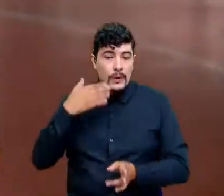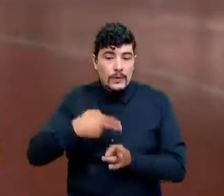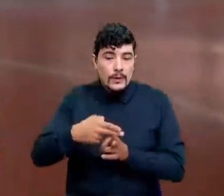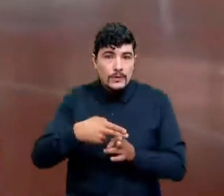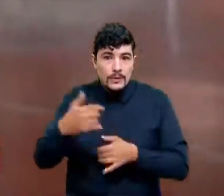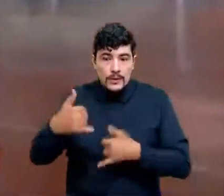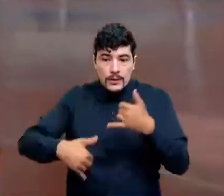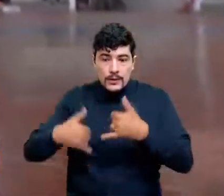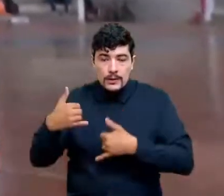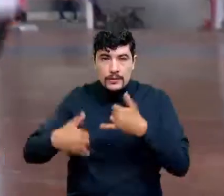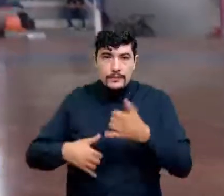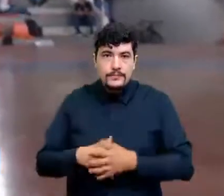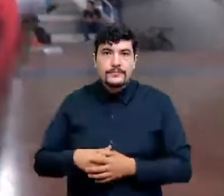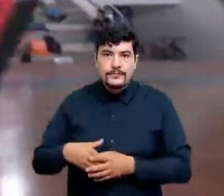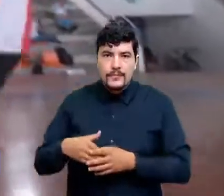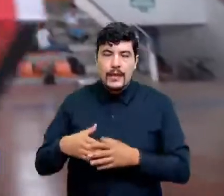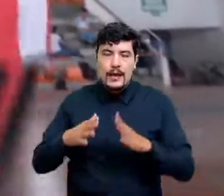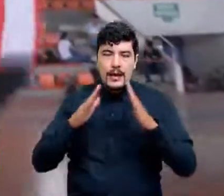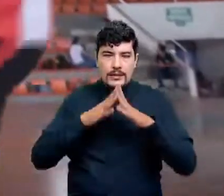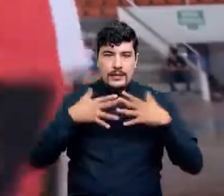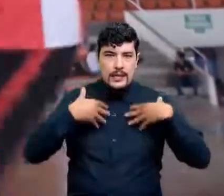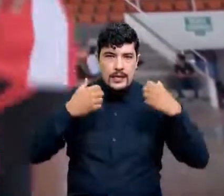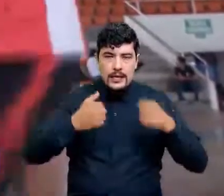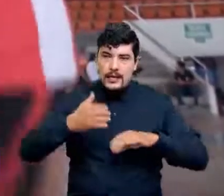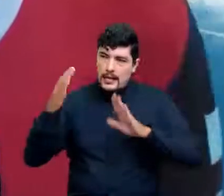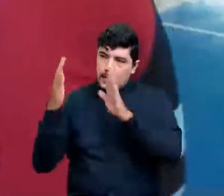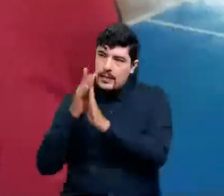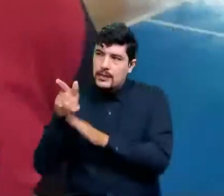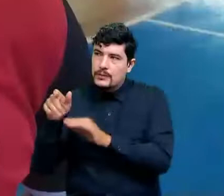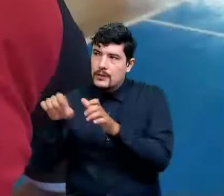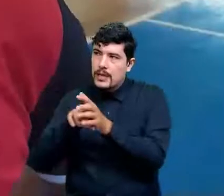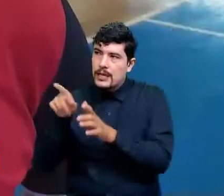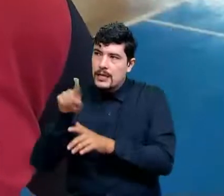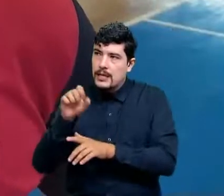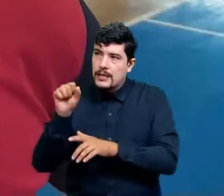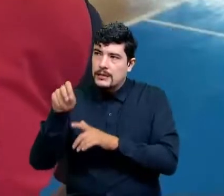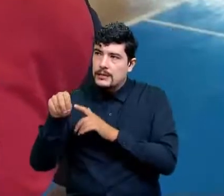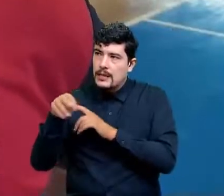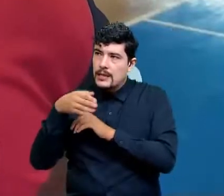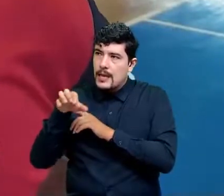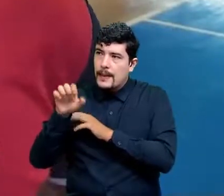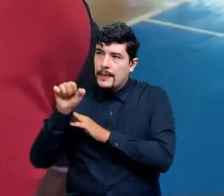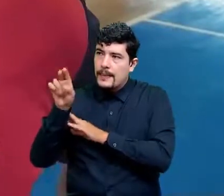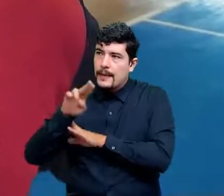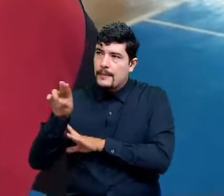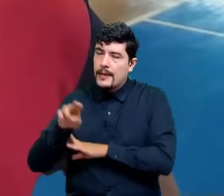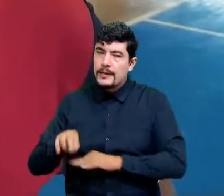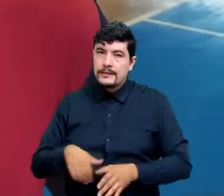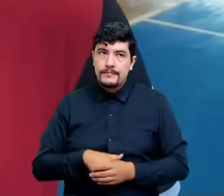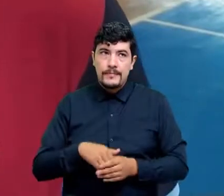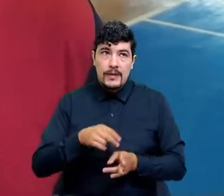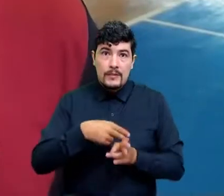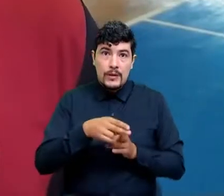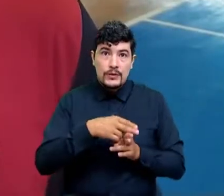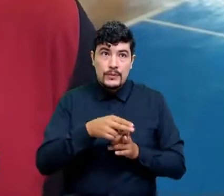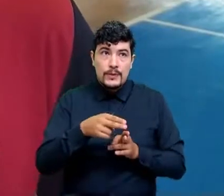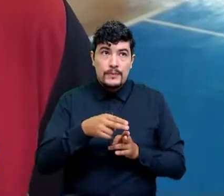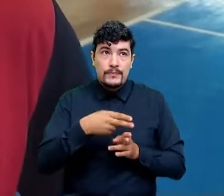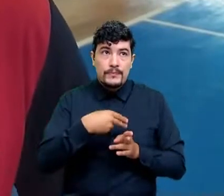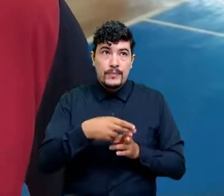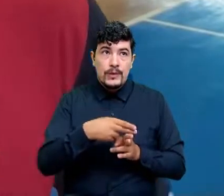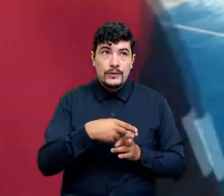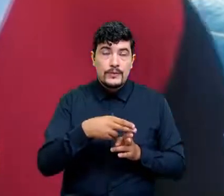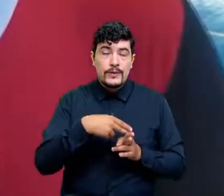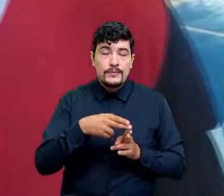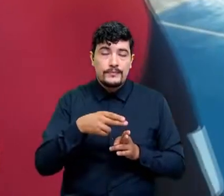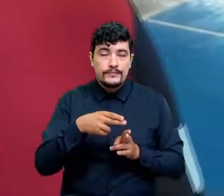será en condición de local ante el Deportivo San Paz. Gracias a Dios tenemos ahorita con las elecciones, tenemos como más tiempo, 15 días para preparar el